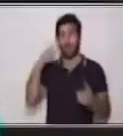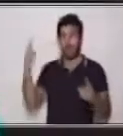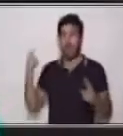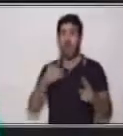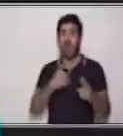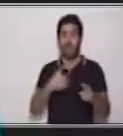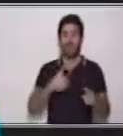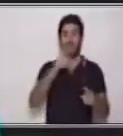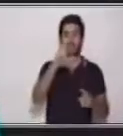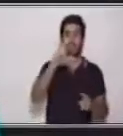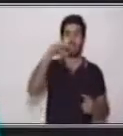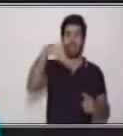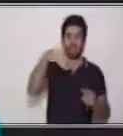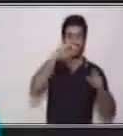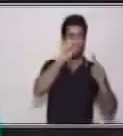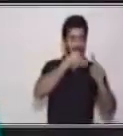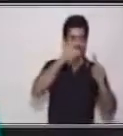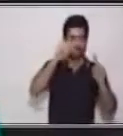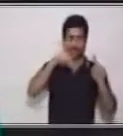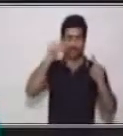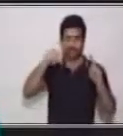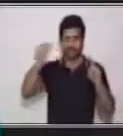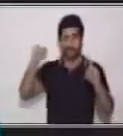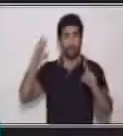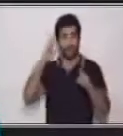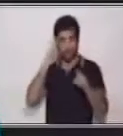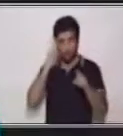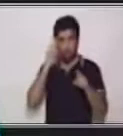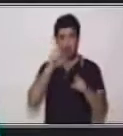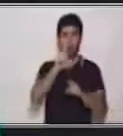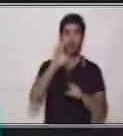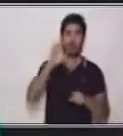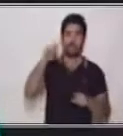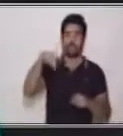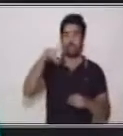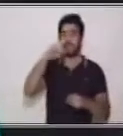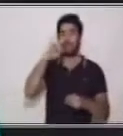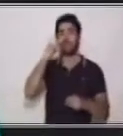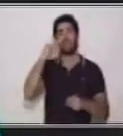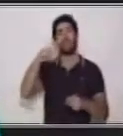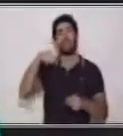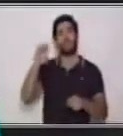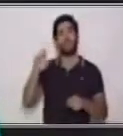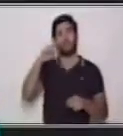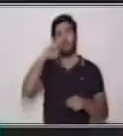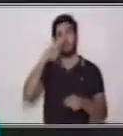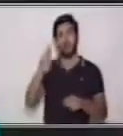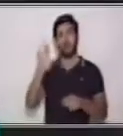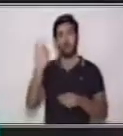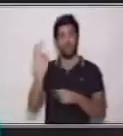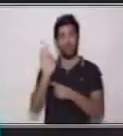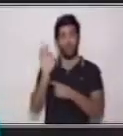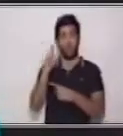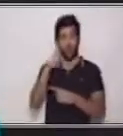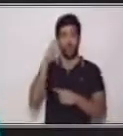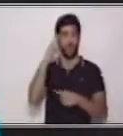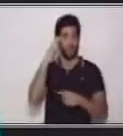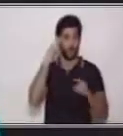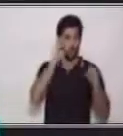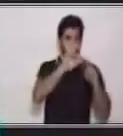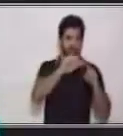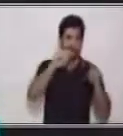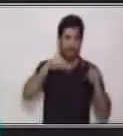por centímetros. A ver, ¿cuántos centímetros dijimos? A ver, ¿no te